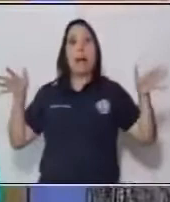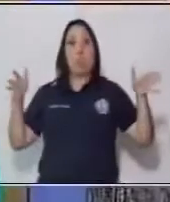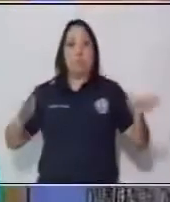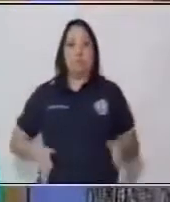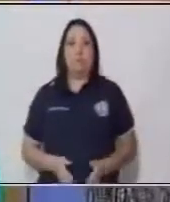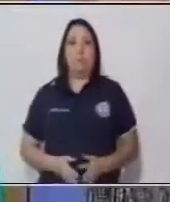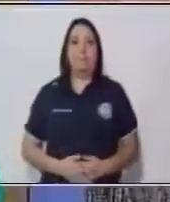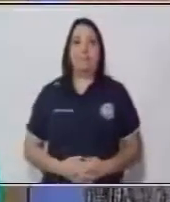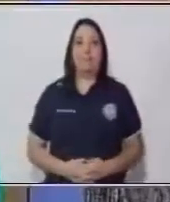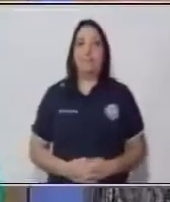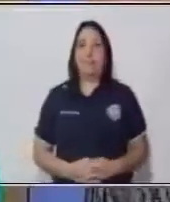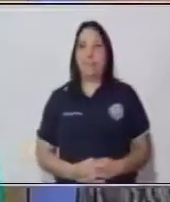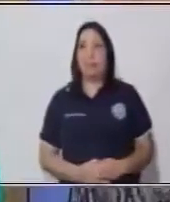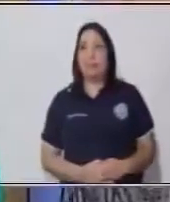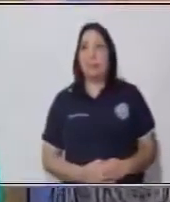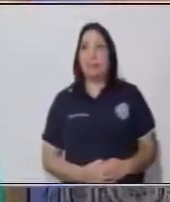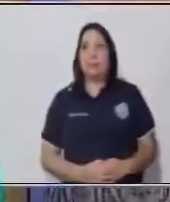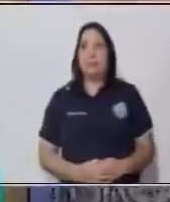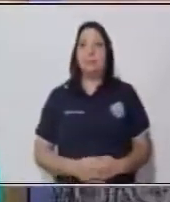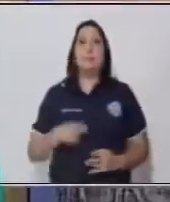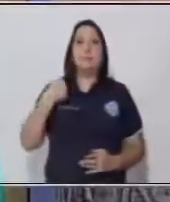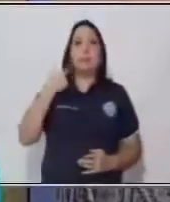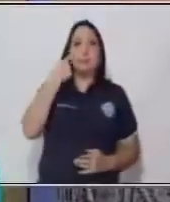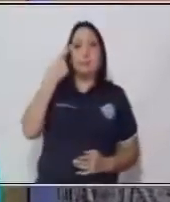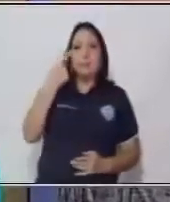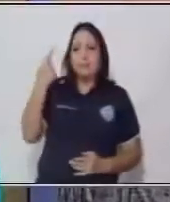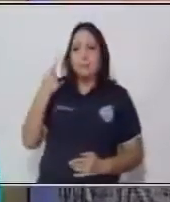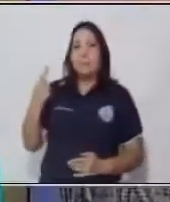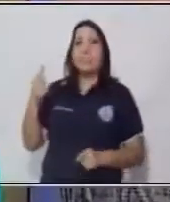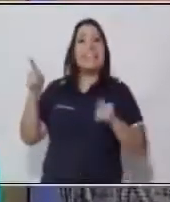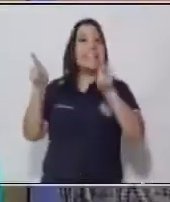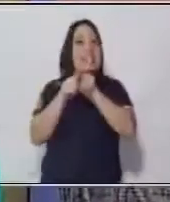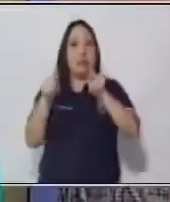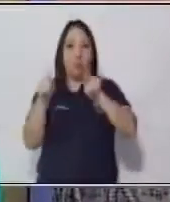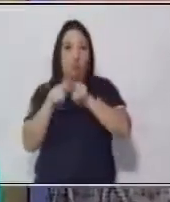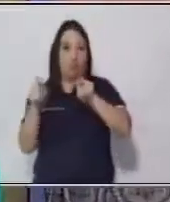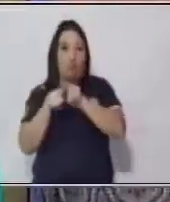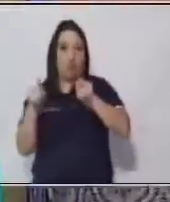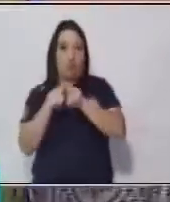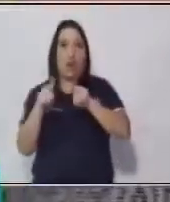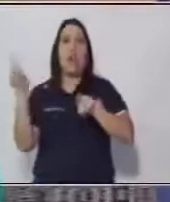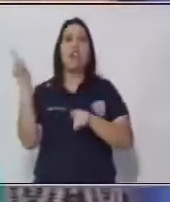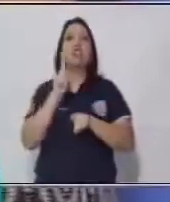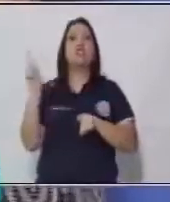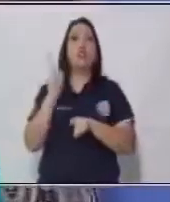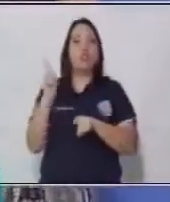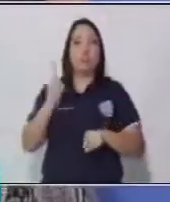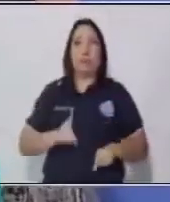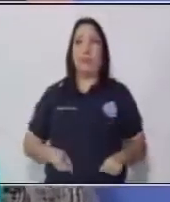pájaro, muy bien. Ahora tengo que buscar el que se encuentra